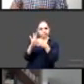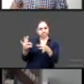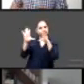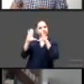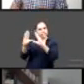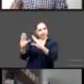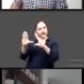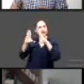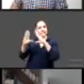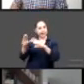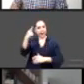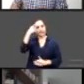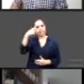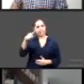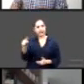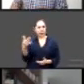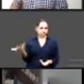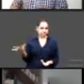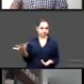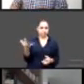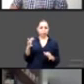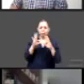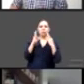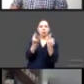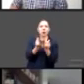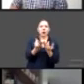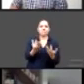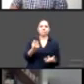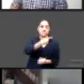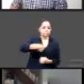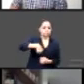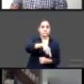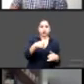tan intrínseco y rebelde y autónomo de los jóvenes.